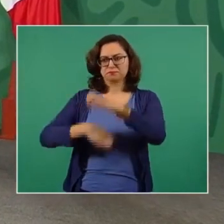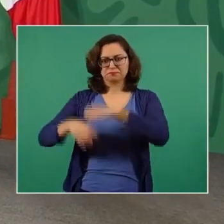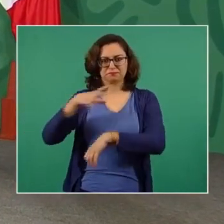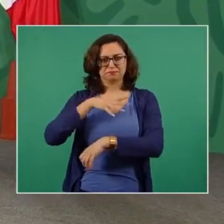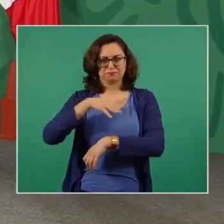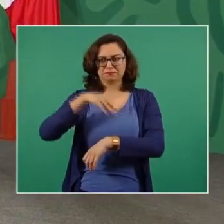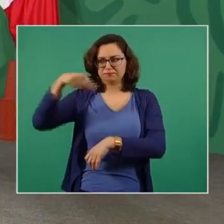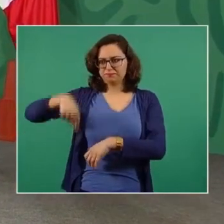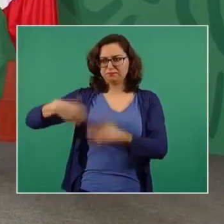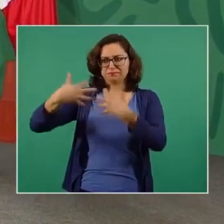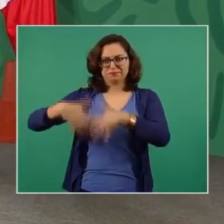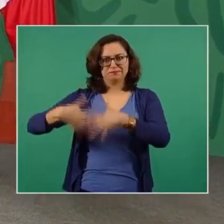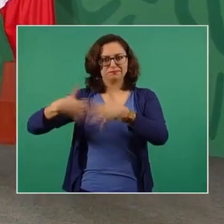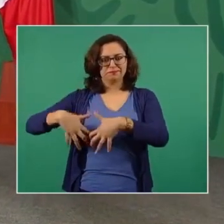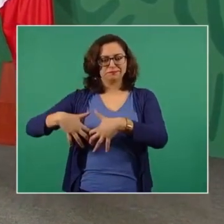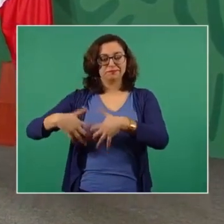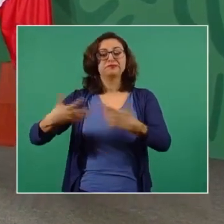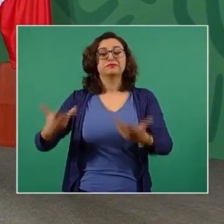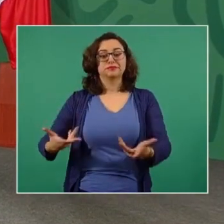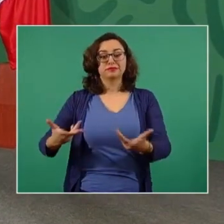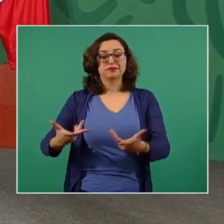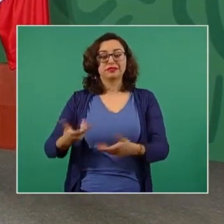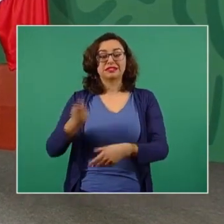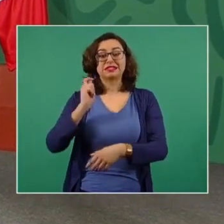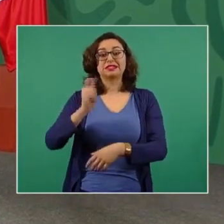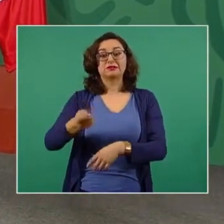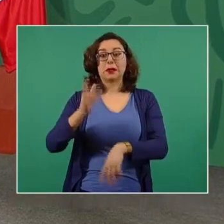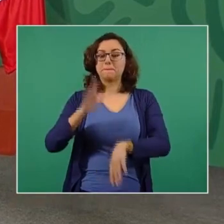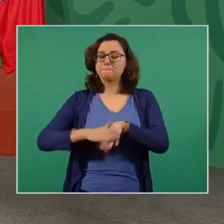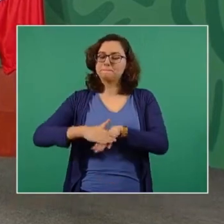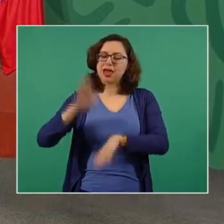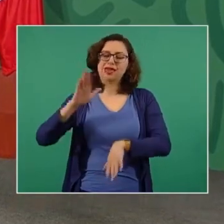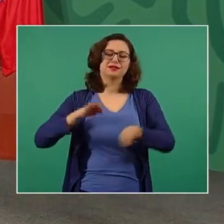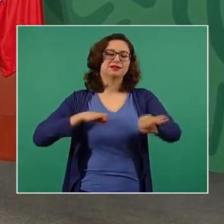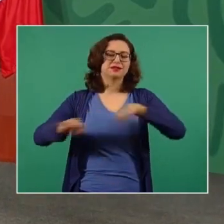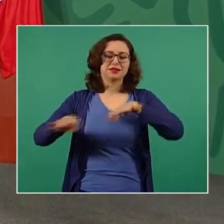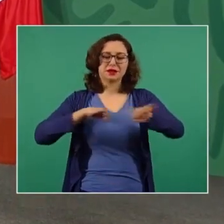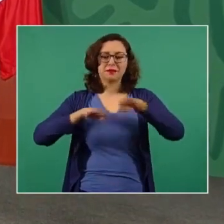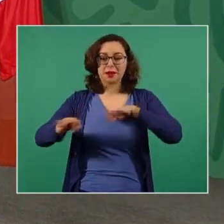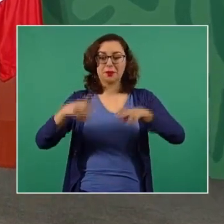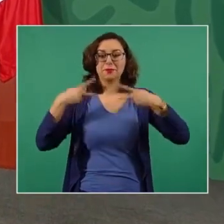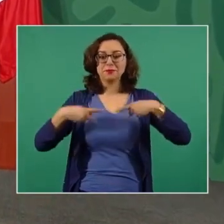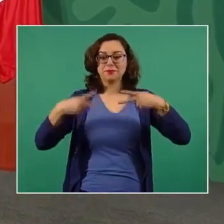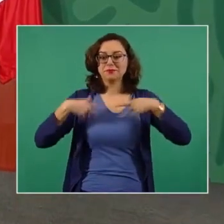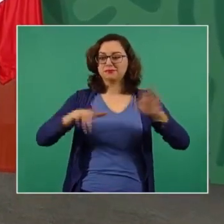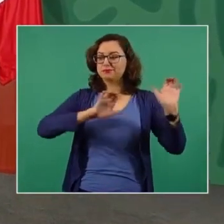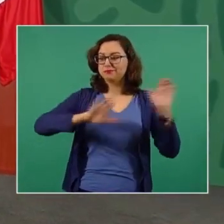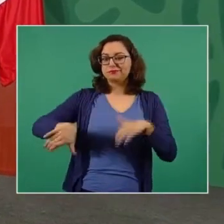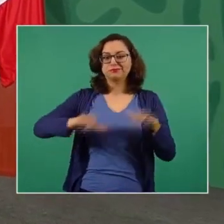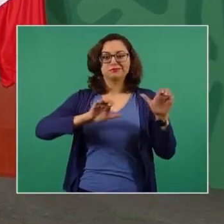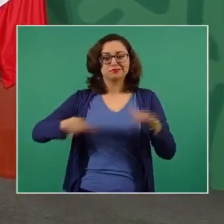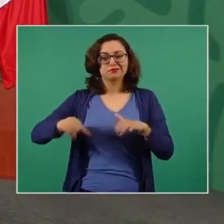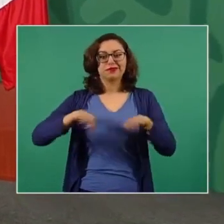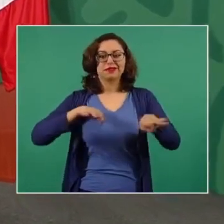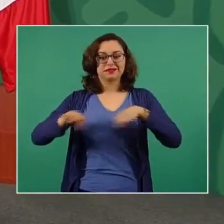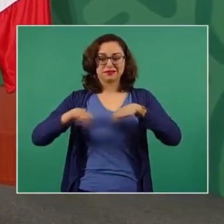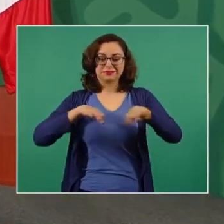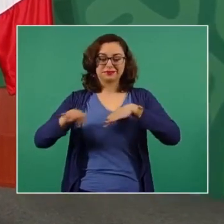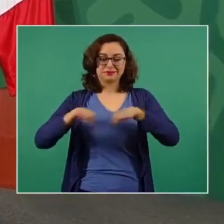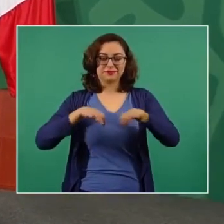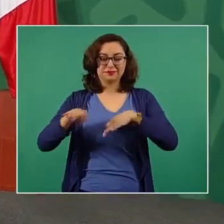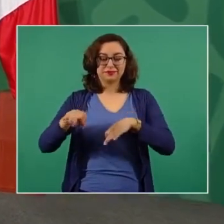se van a generar muchos empleos, de manera especial en